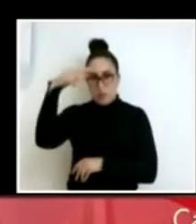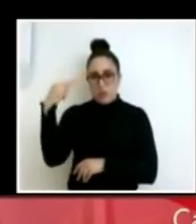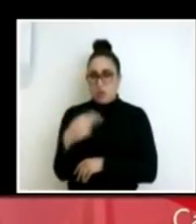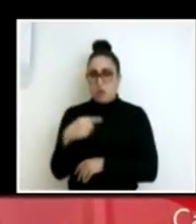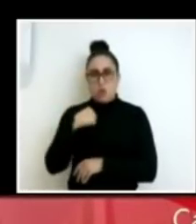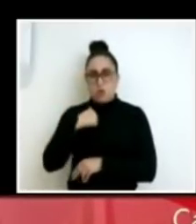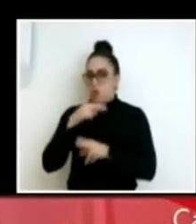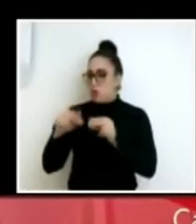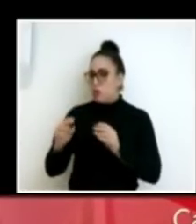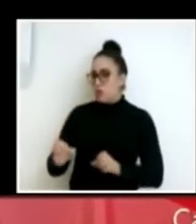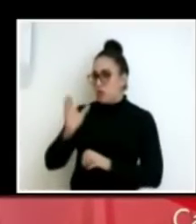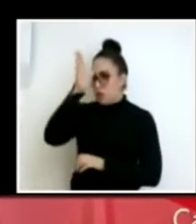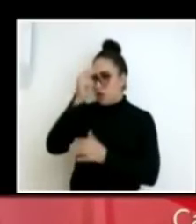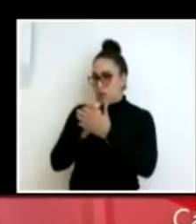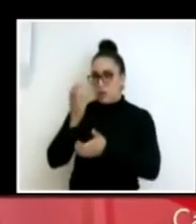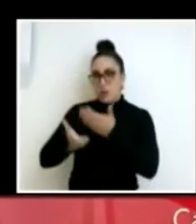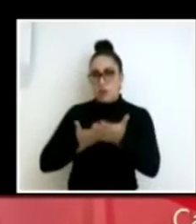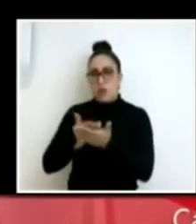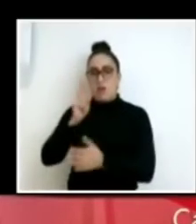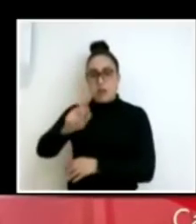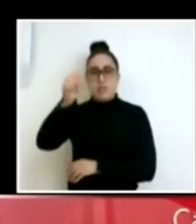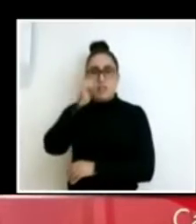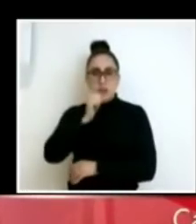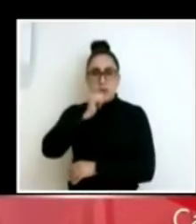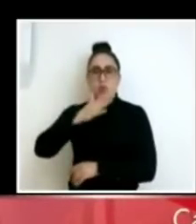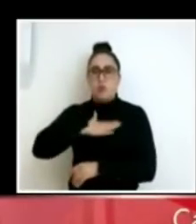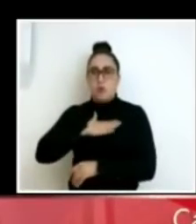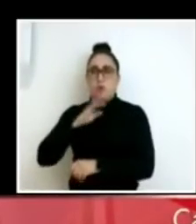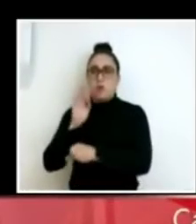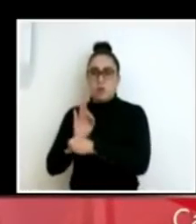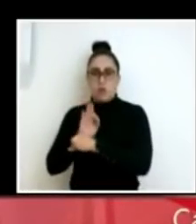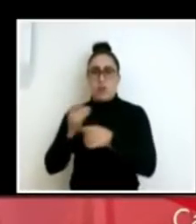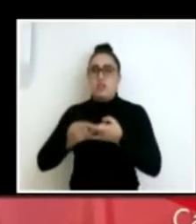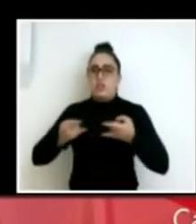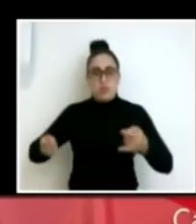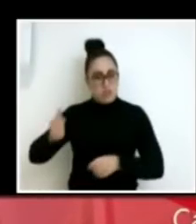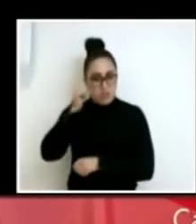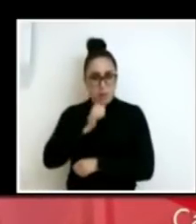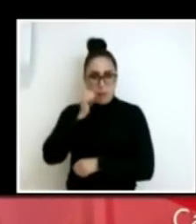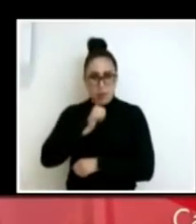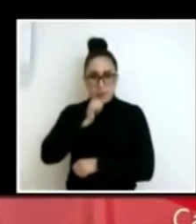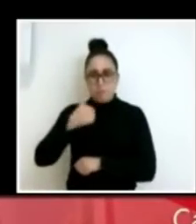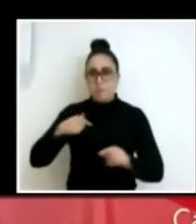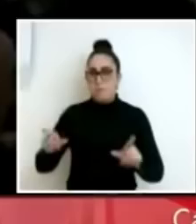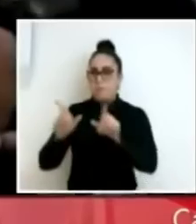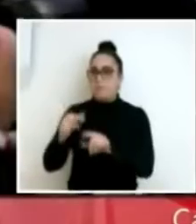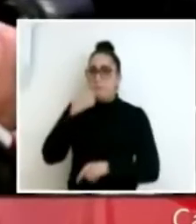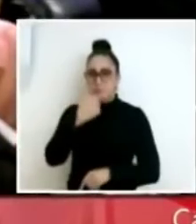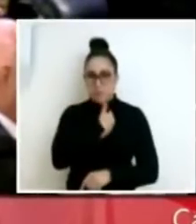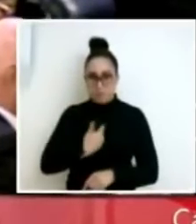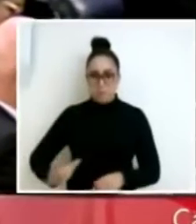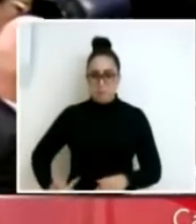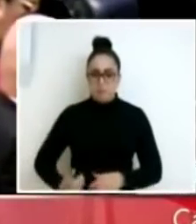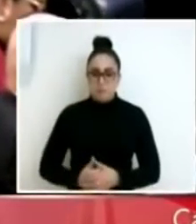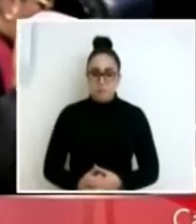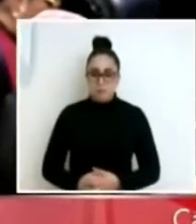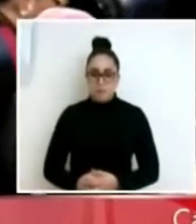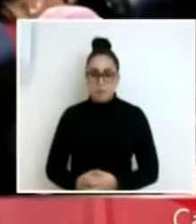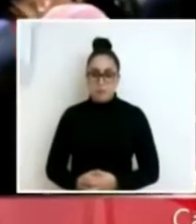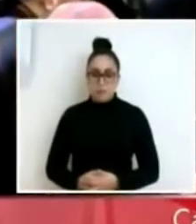propuesta y siempre estaré del lado correcto de la historia. Es cuanto, señor presidente.